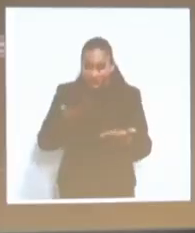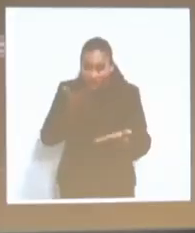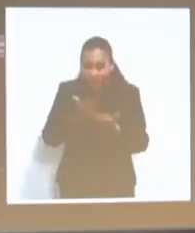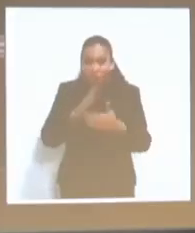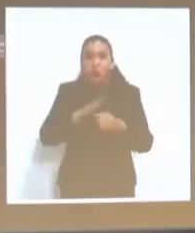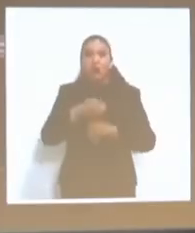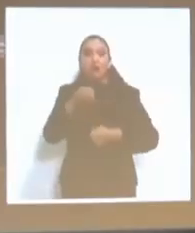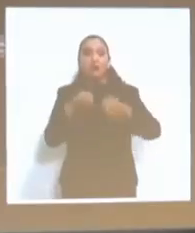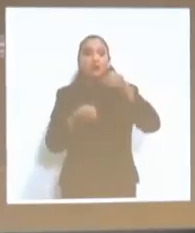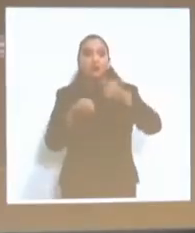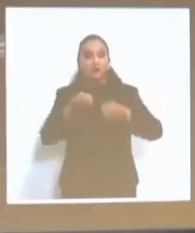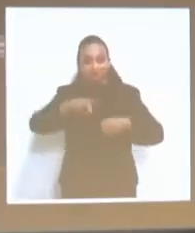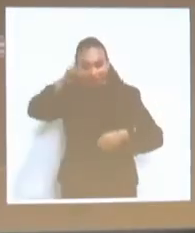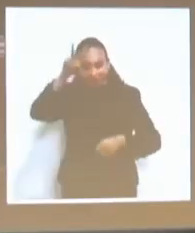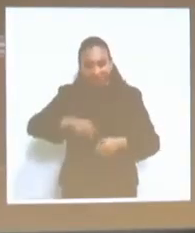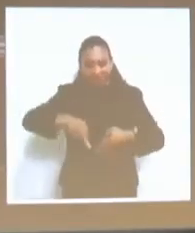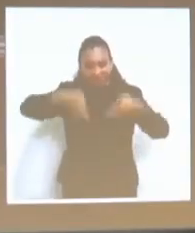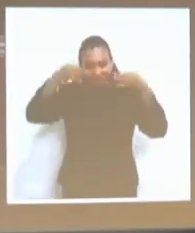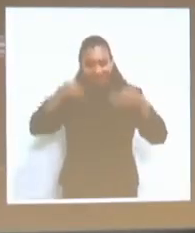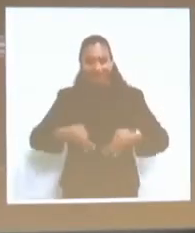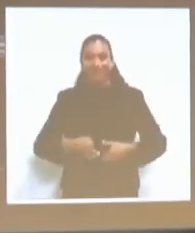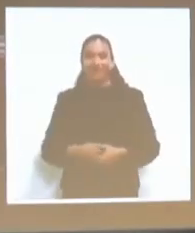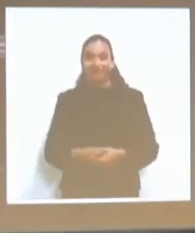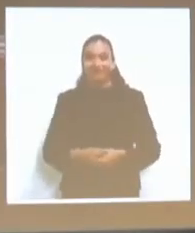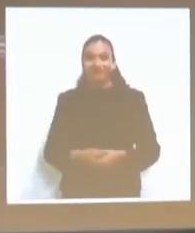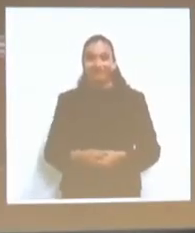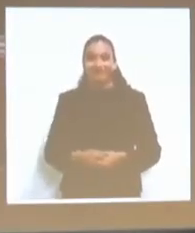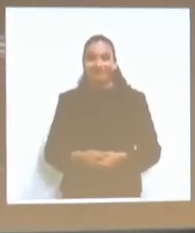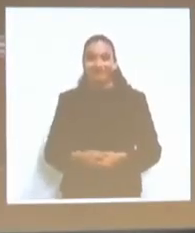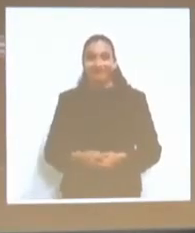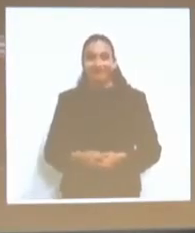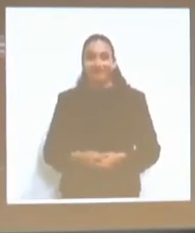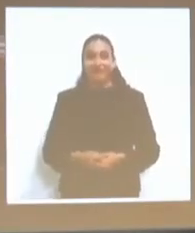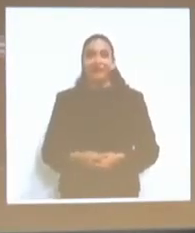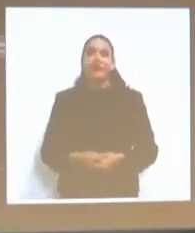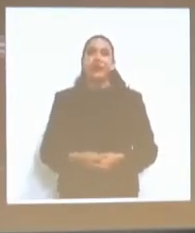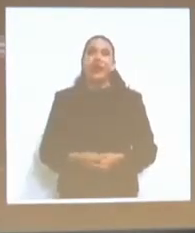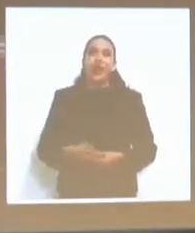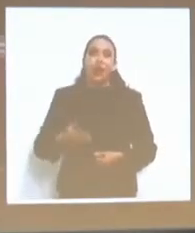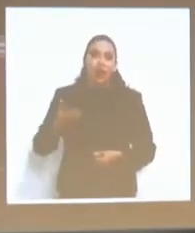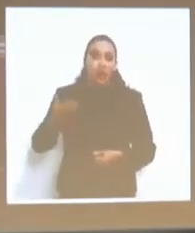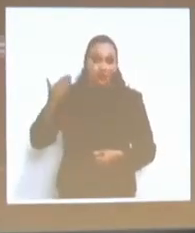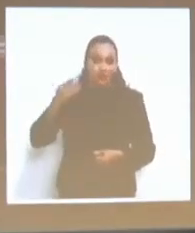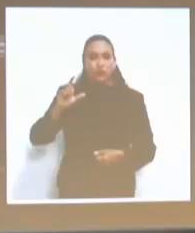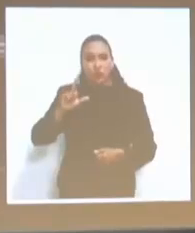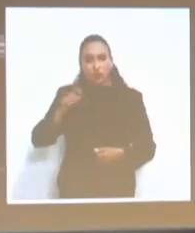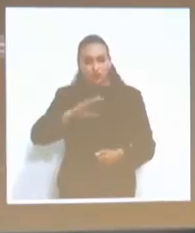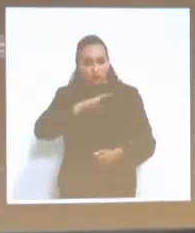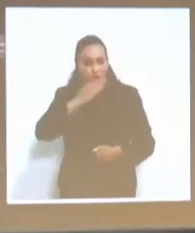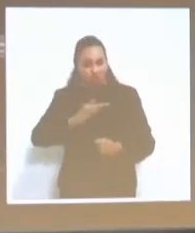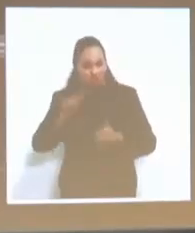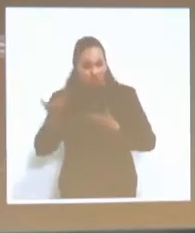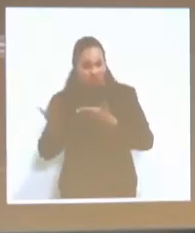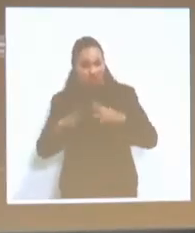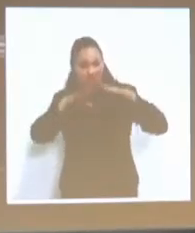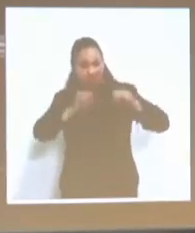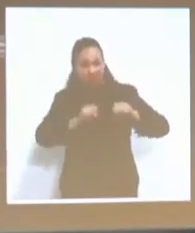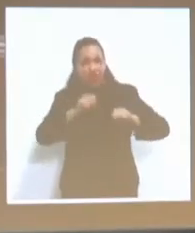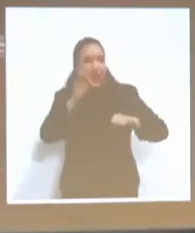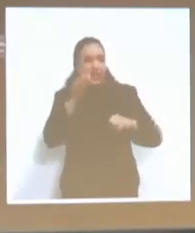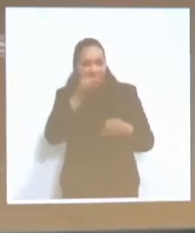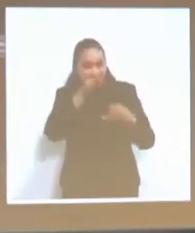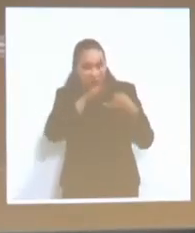dispuestos a que si perdemos con una elección, si pierde el PAN, si pierde el PRI, venga a Estados Unidos y nos apoye con lo que